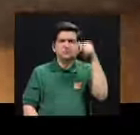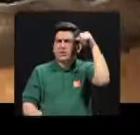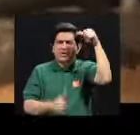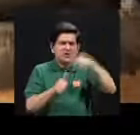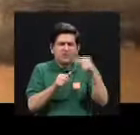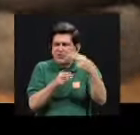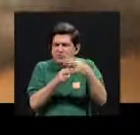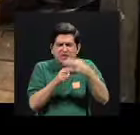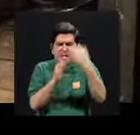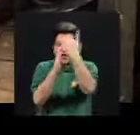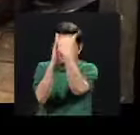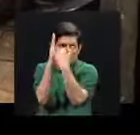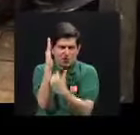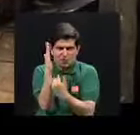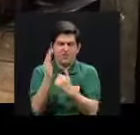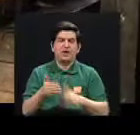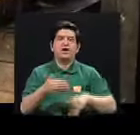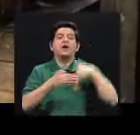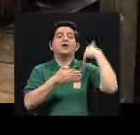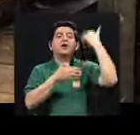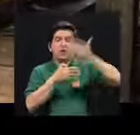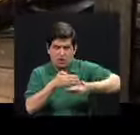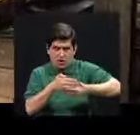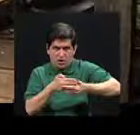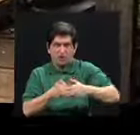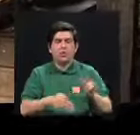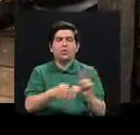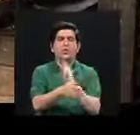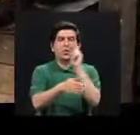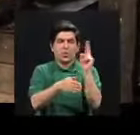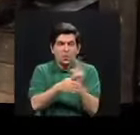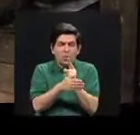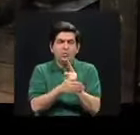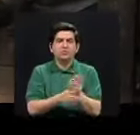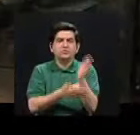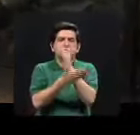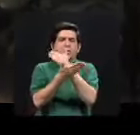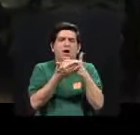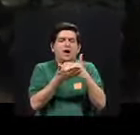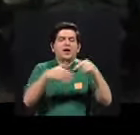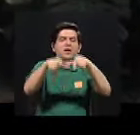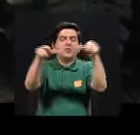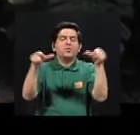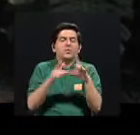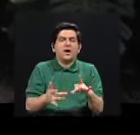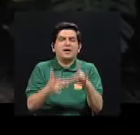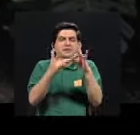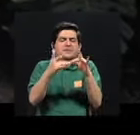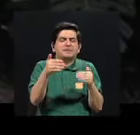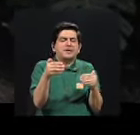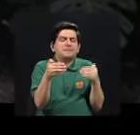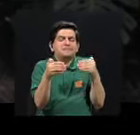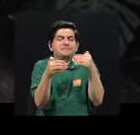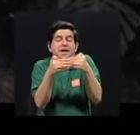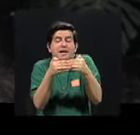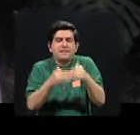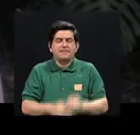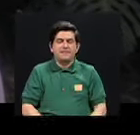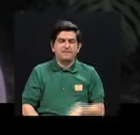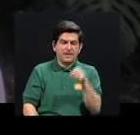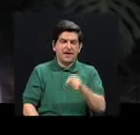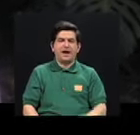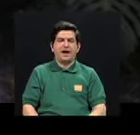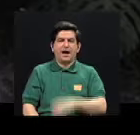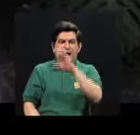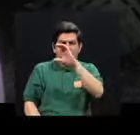ustedes nómbrenlas. Después, una utilización en algunas partes, sobre todo las más cercanas